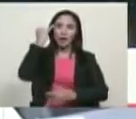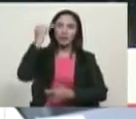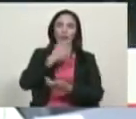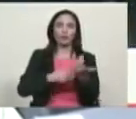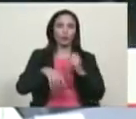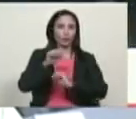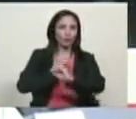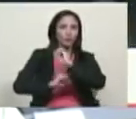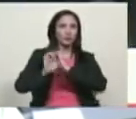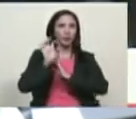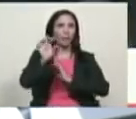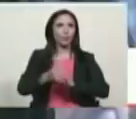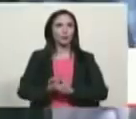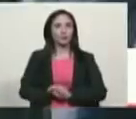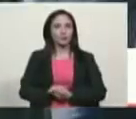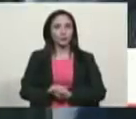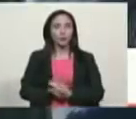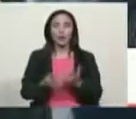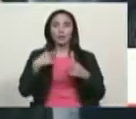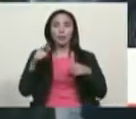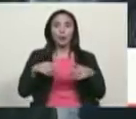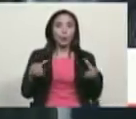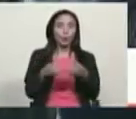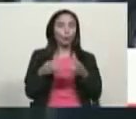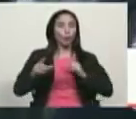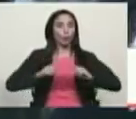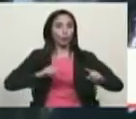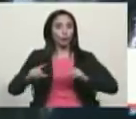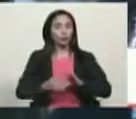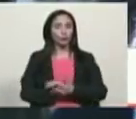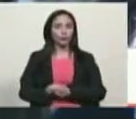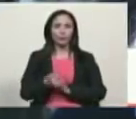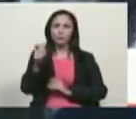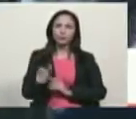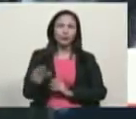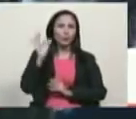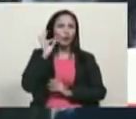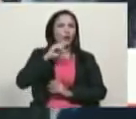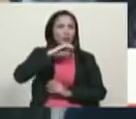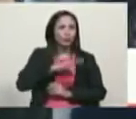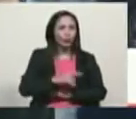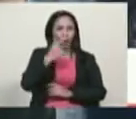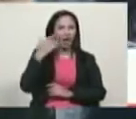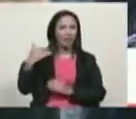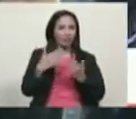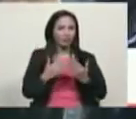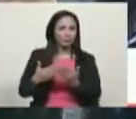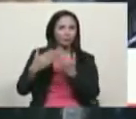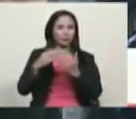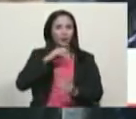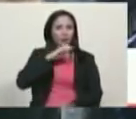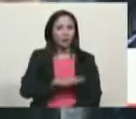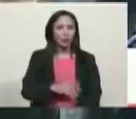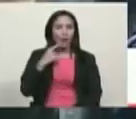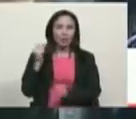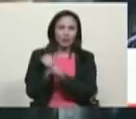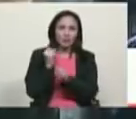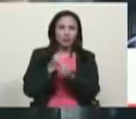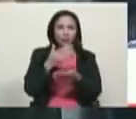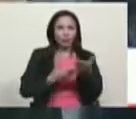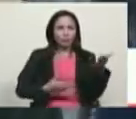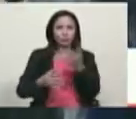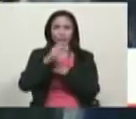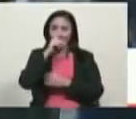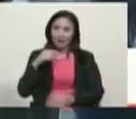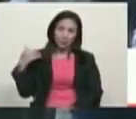Defensa de la Humanidad, se creó la coordinación, ahí estaba por ahí Carmen Borque, la historiadora. ¿Dónde está Carmen? Que hizo un trabajo durante